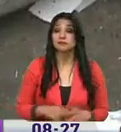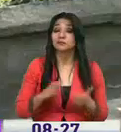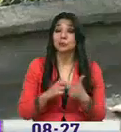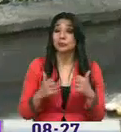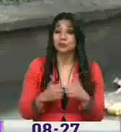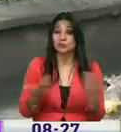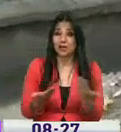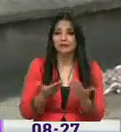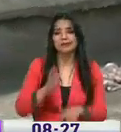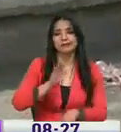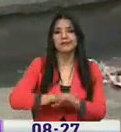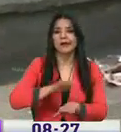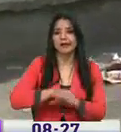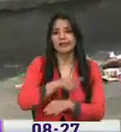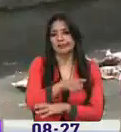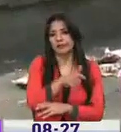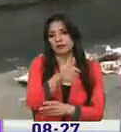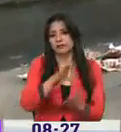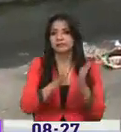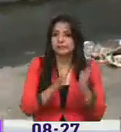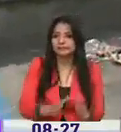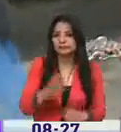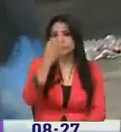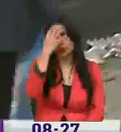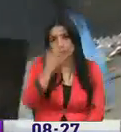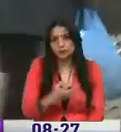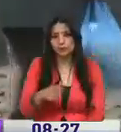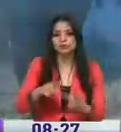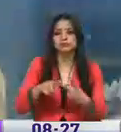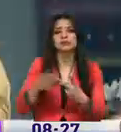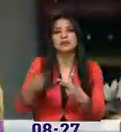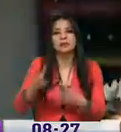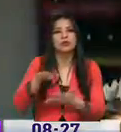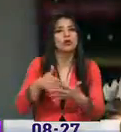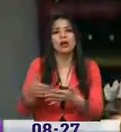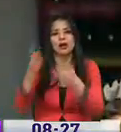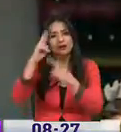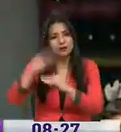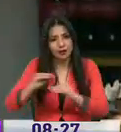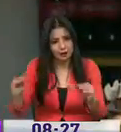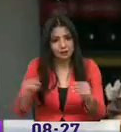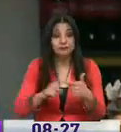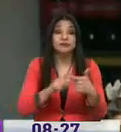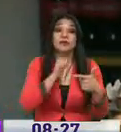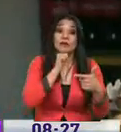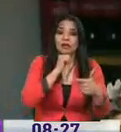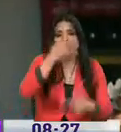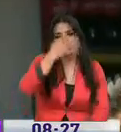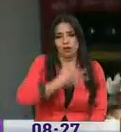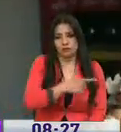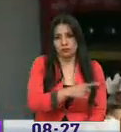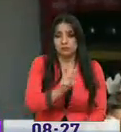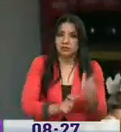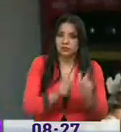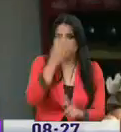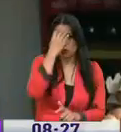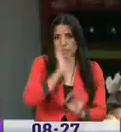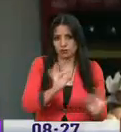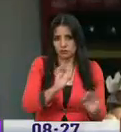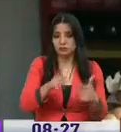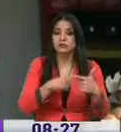la falta de colaboración ciudadana y las rutas de recolección. Falta de educación tanto de los usuarios, pero asimismo